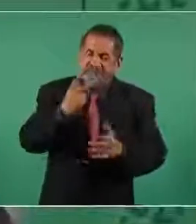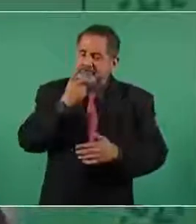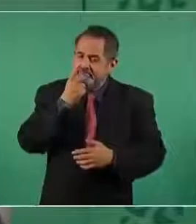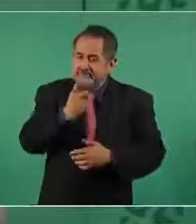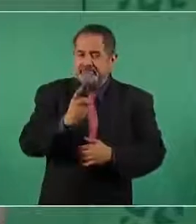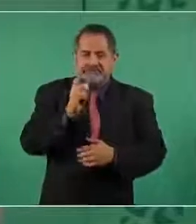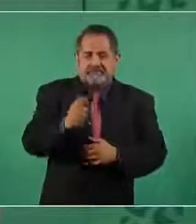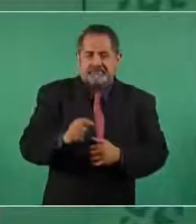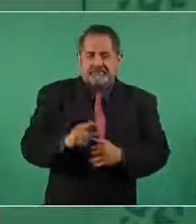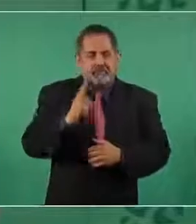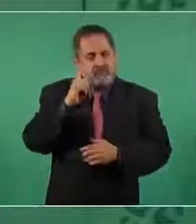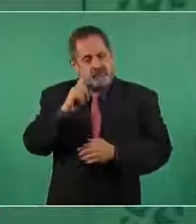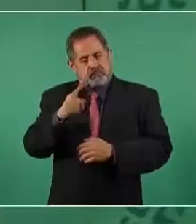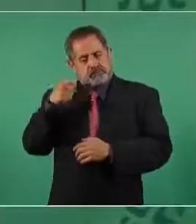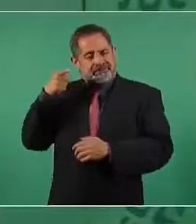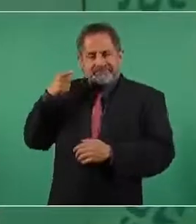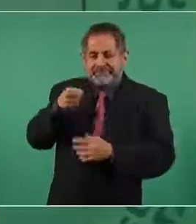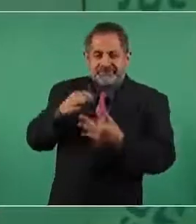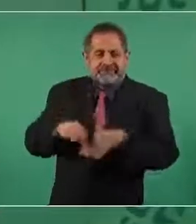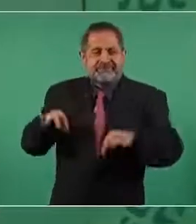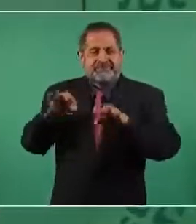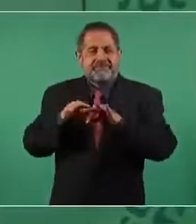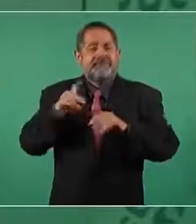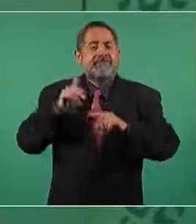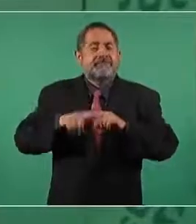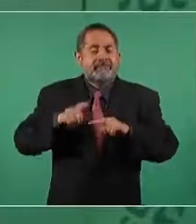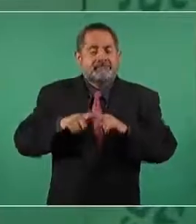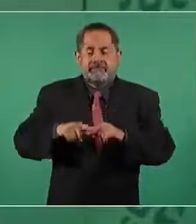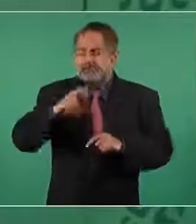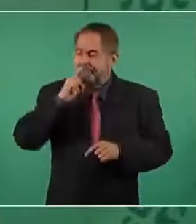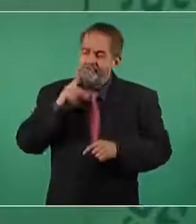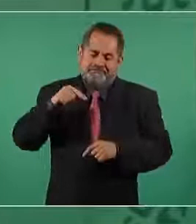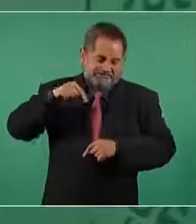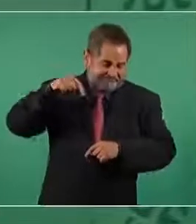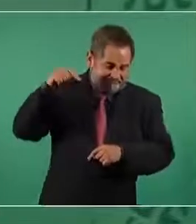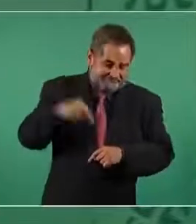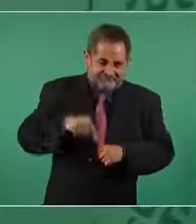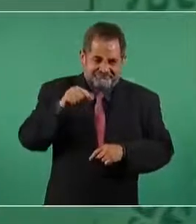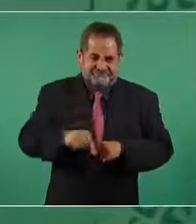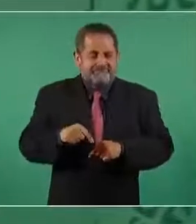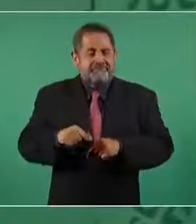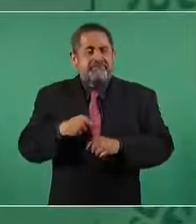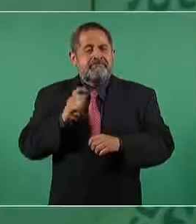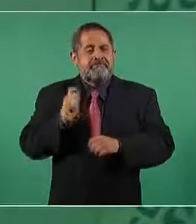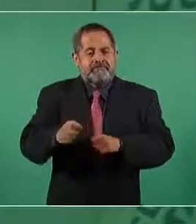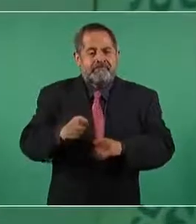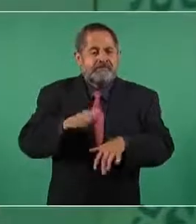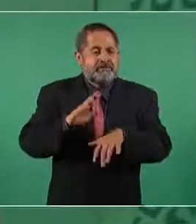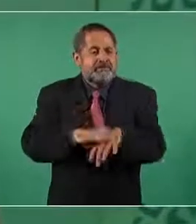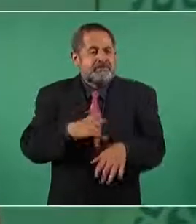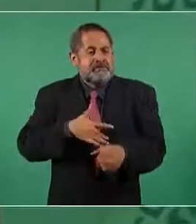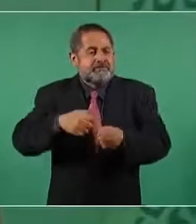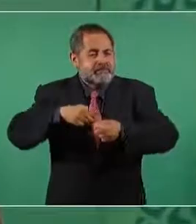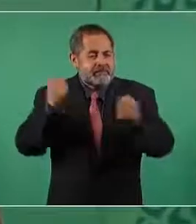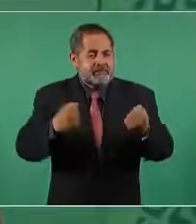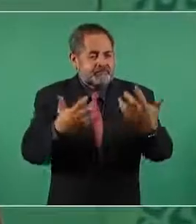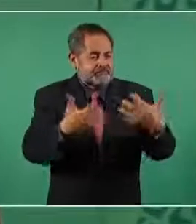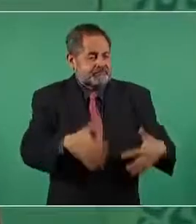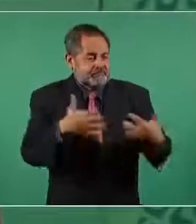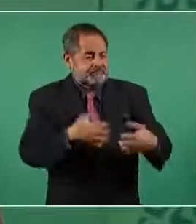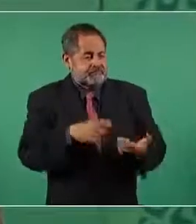lo más importante es consolidar la producción